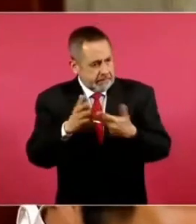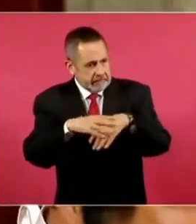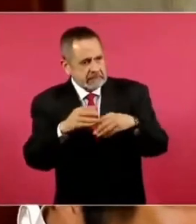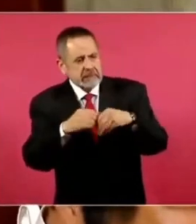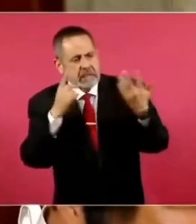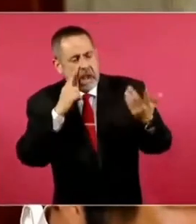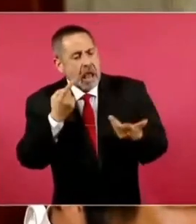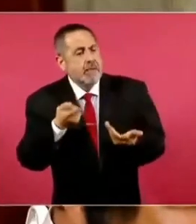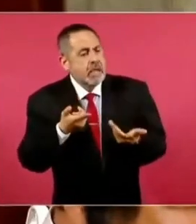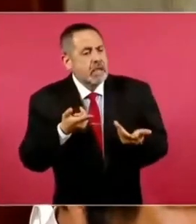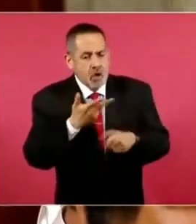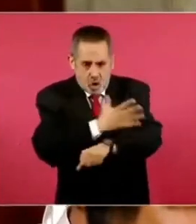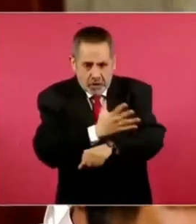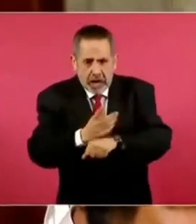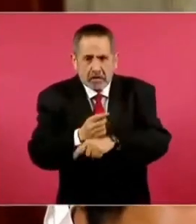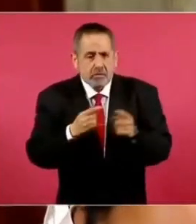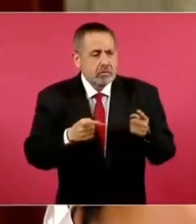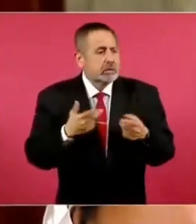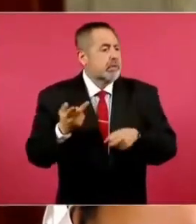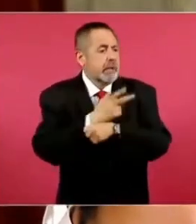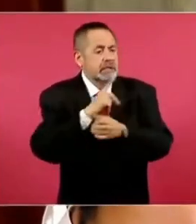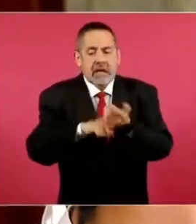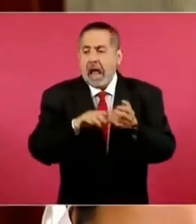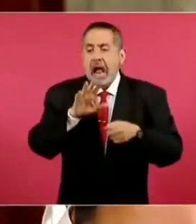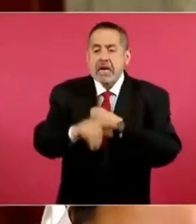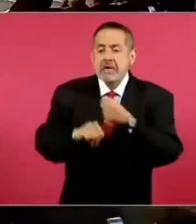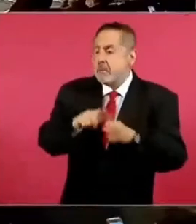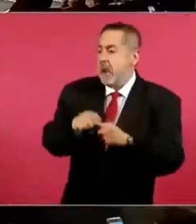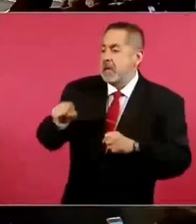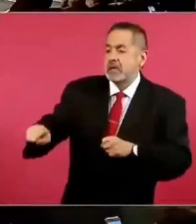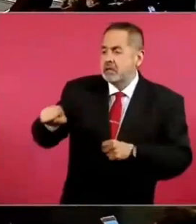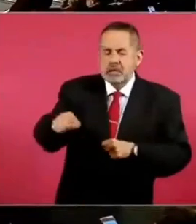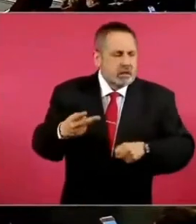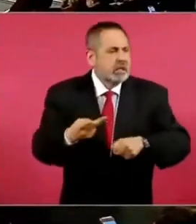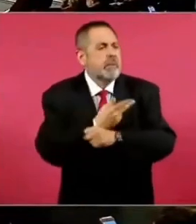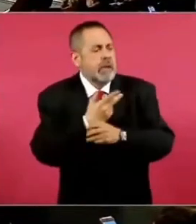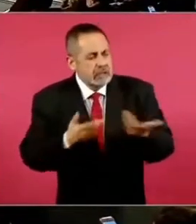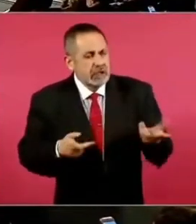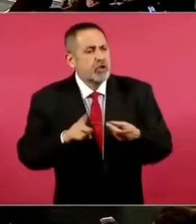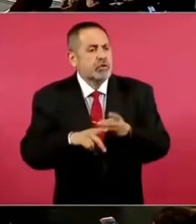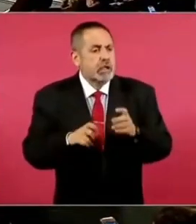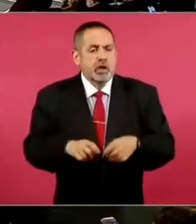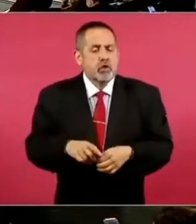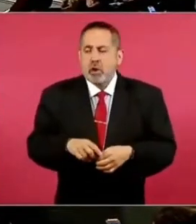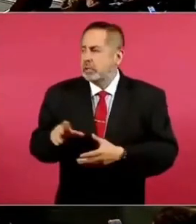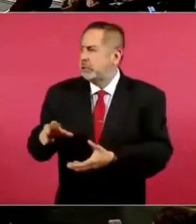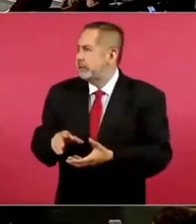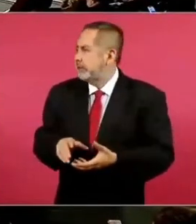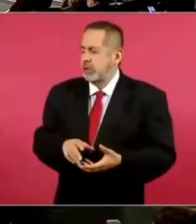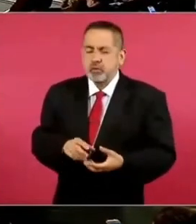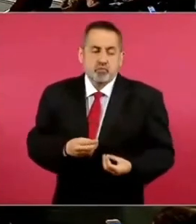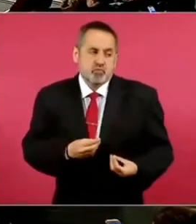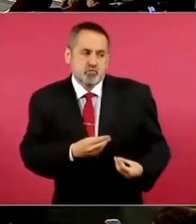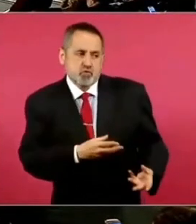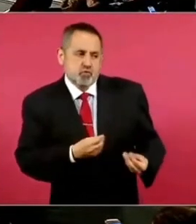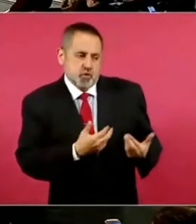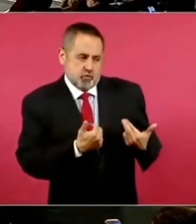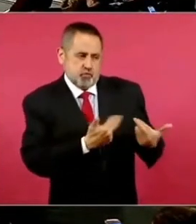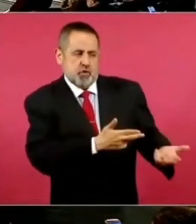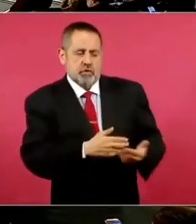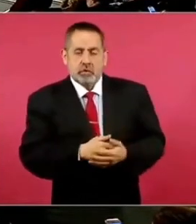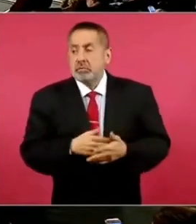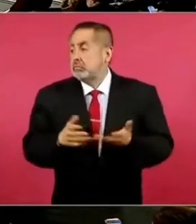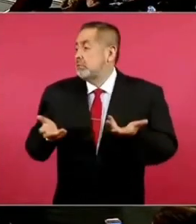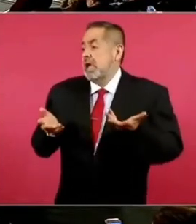seguimiento puntual de cada animal de comis y se evite que sea donado no dando oportunidad a que la iniciativa